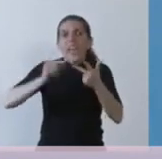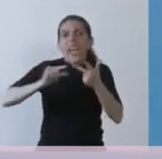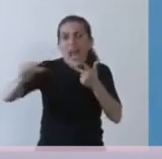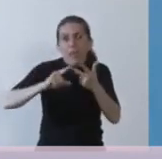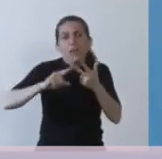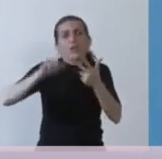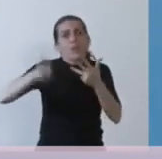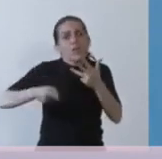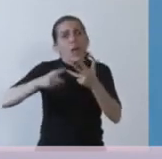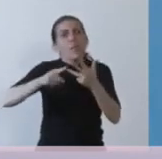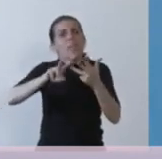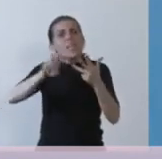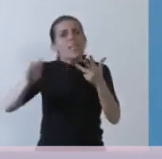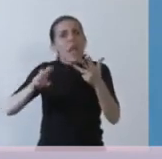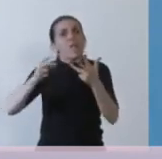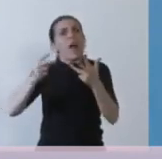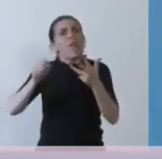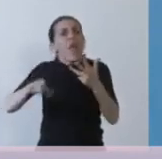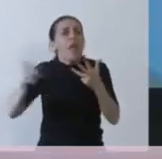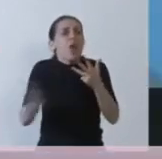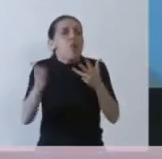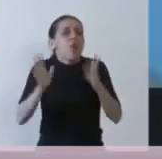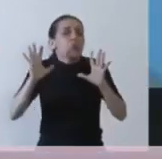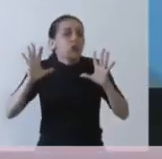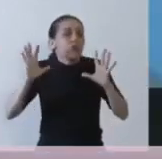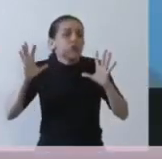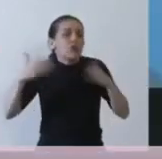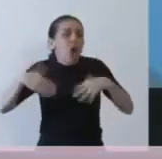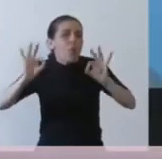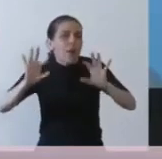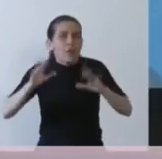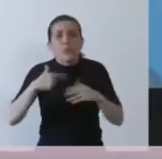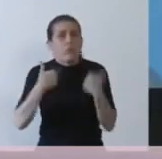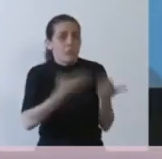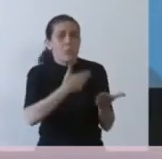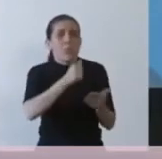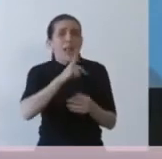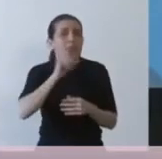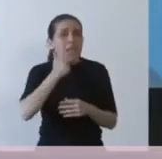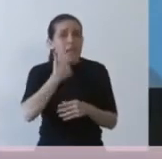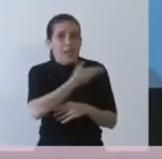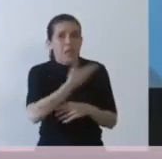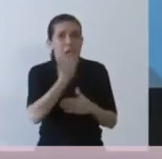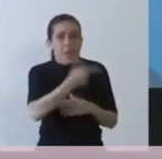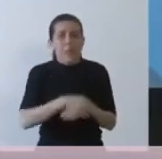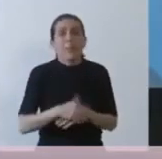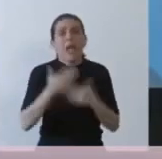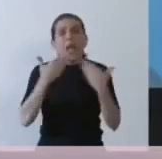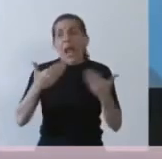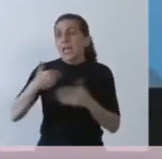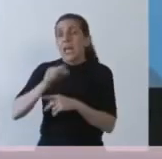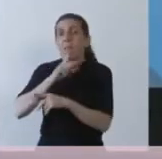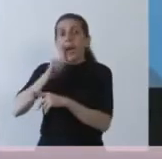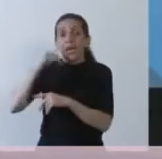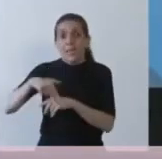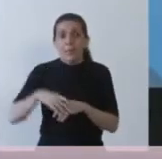que refiere al esquema productivo en general Matías dejo con vos Bueno gracias